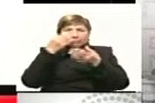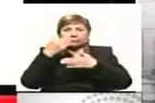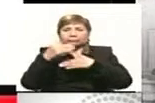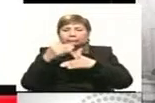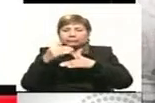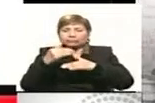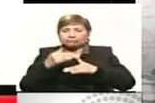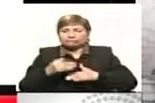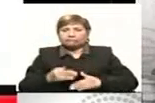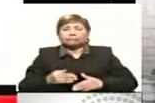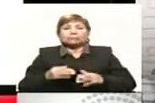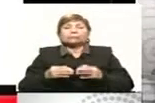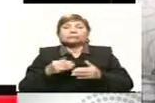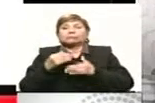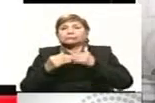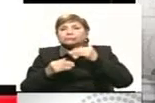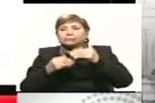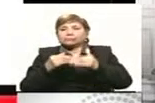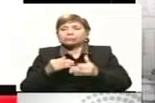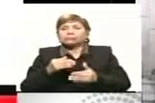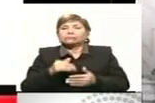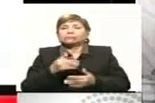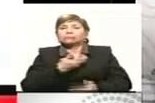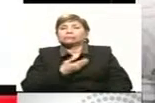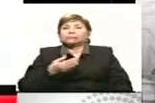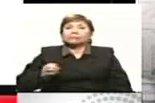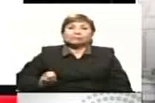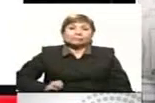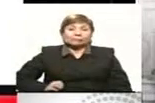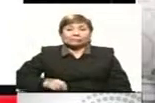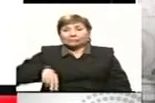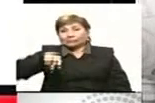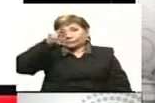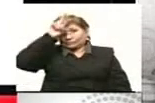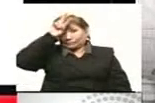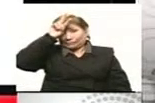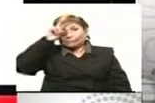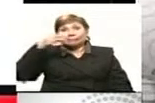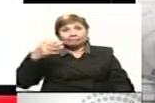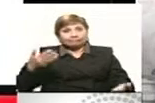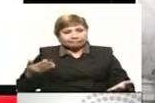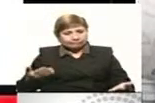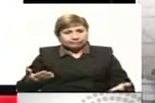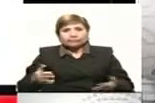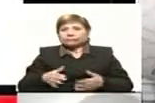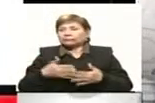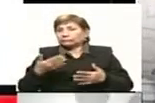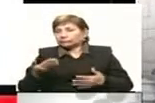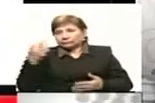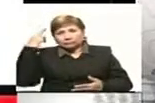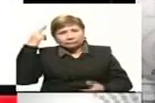y de elusión que existe en el Estado peruano, y para eso hay